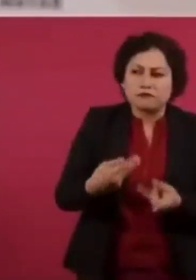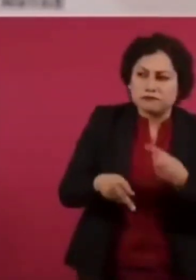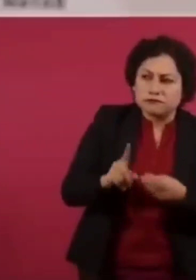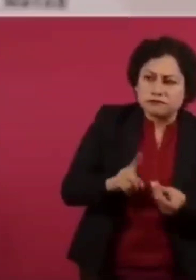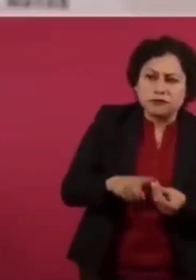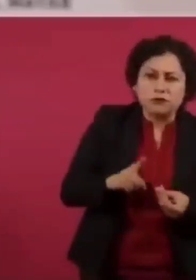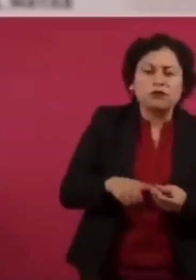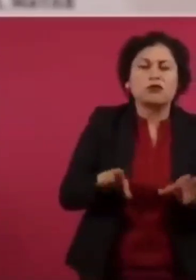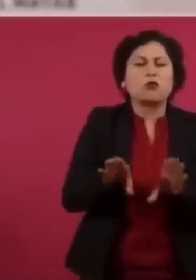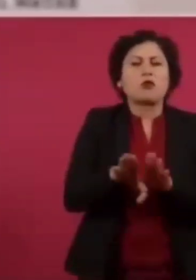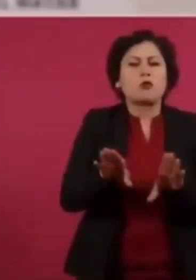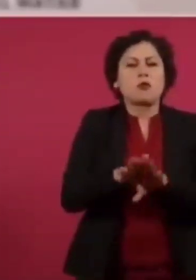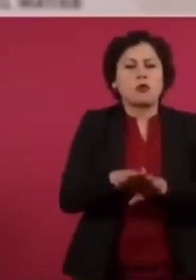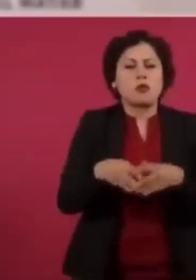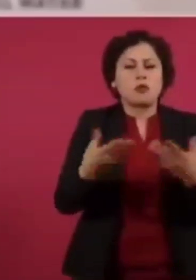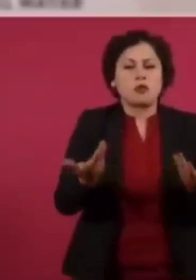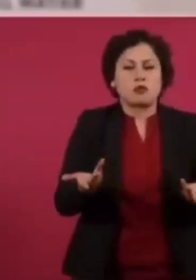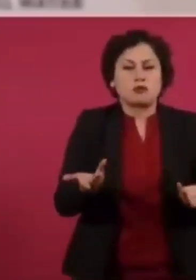El pensar que no va a haber Estado.